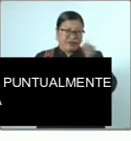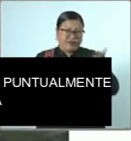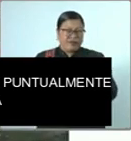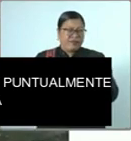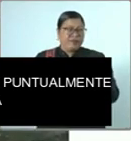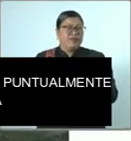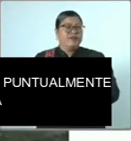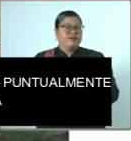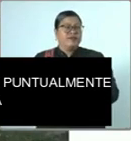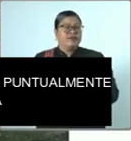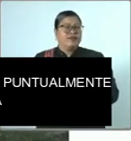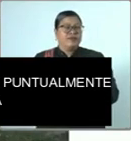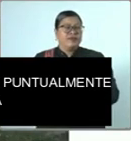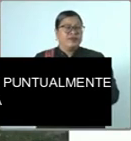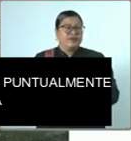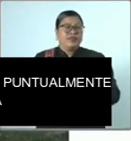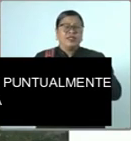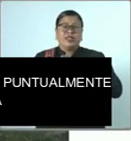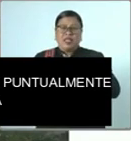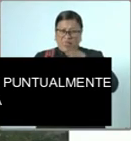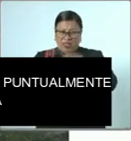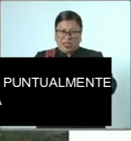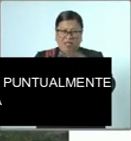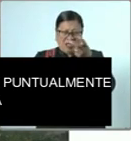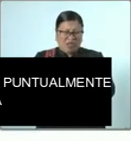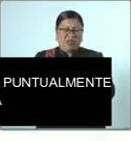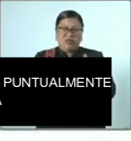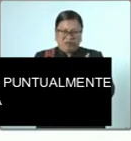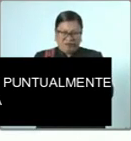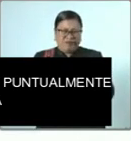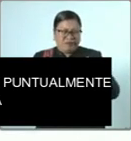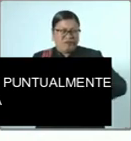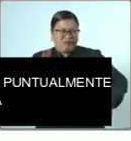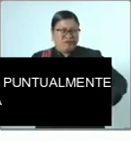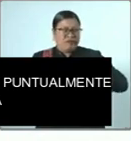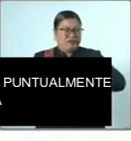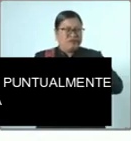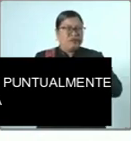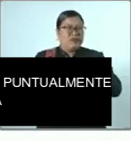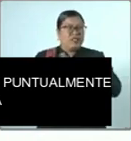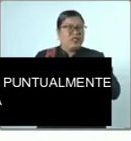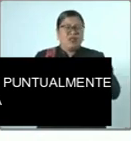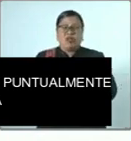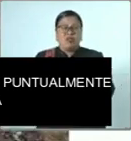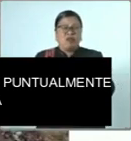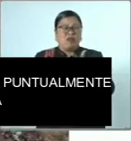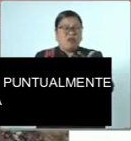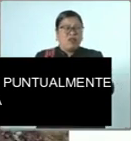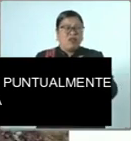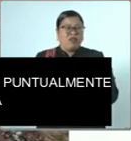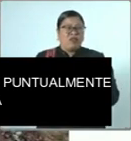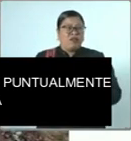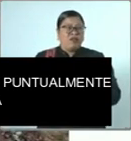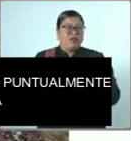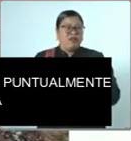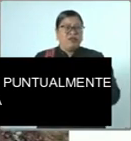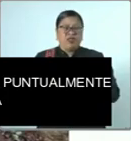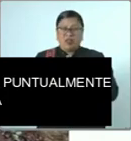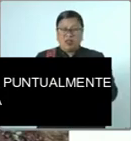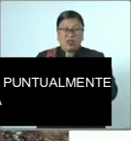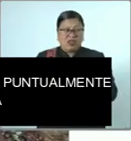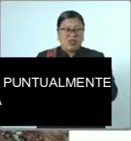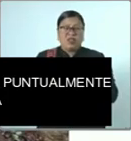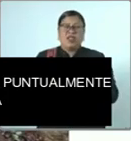Bien, municipios con afectaciones como esta, señor gobernador, tenemos de manera permanente ahorita en